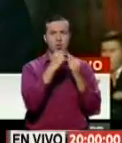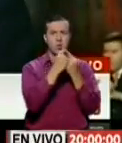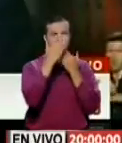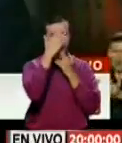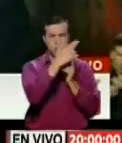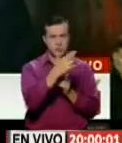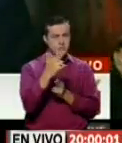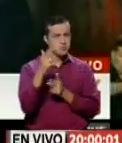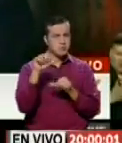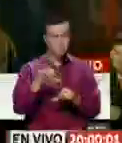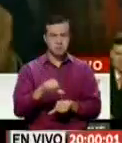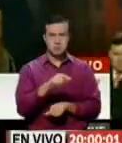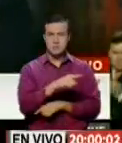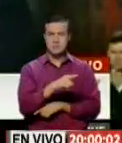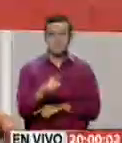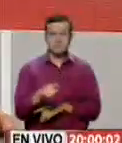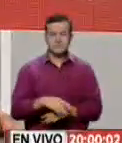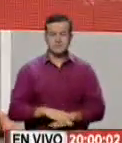terrorista.